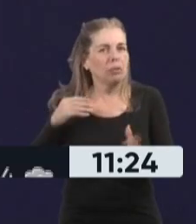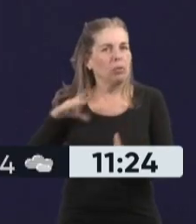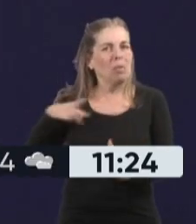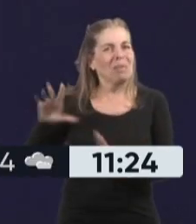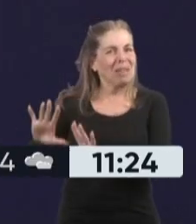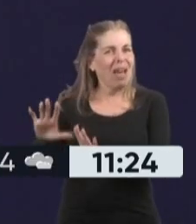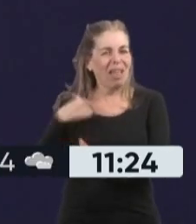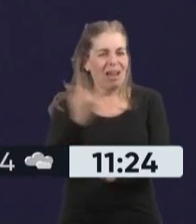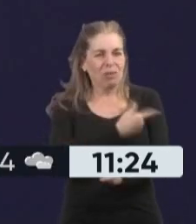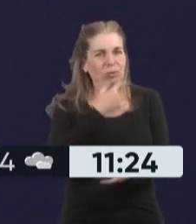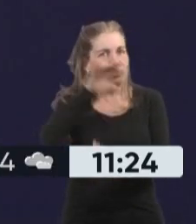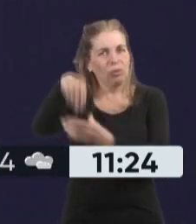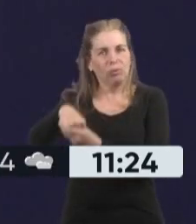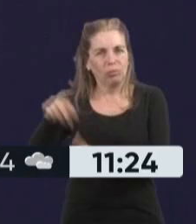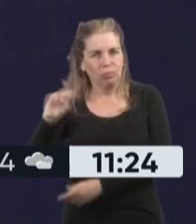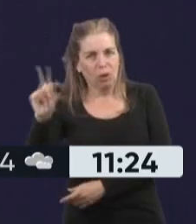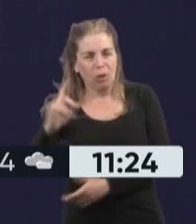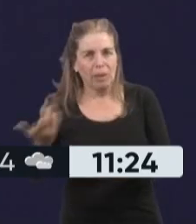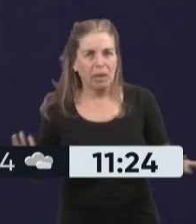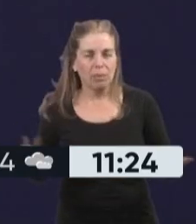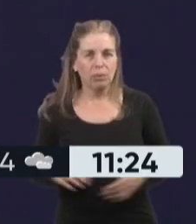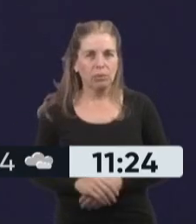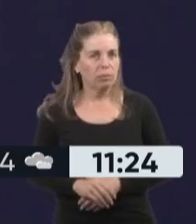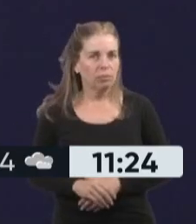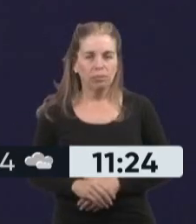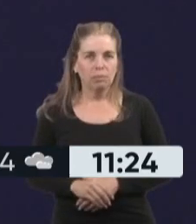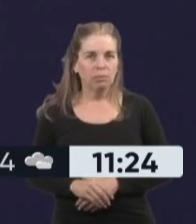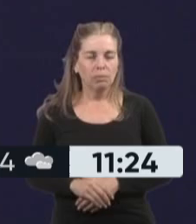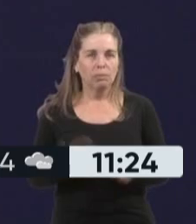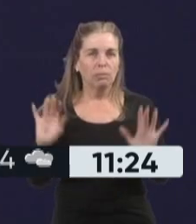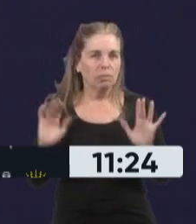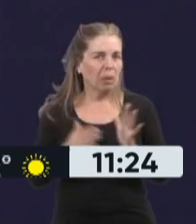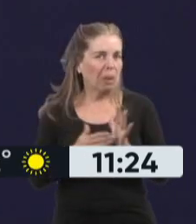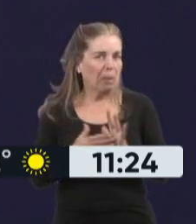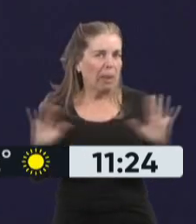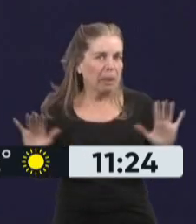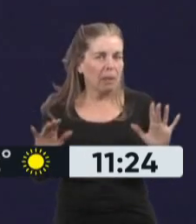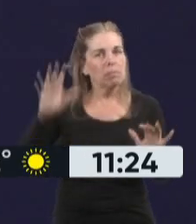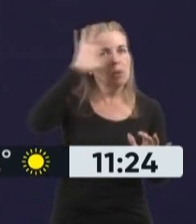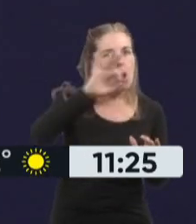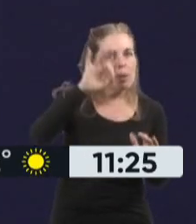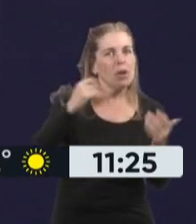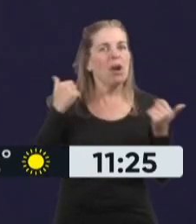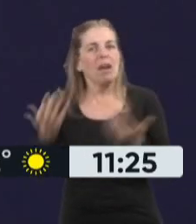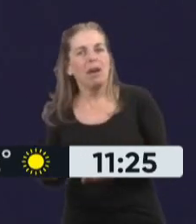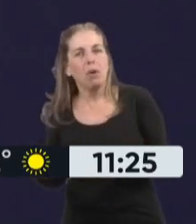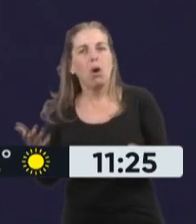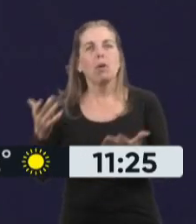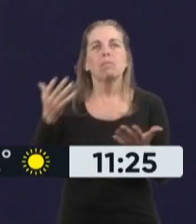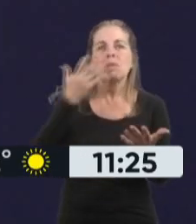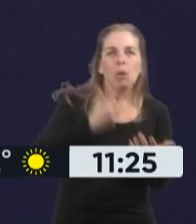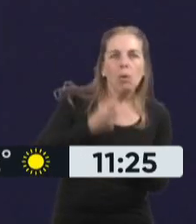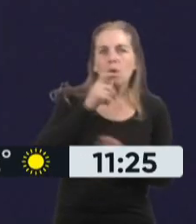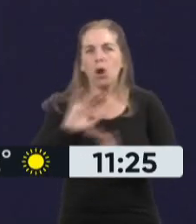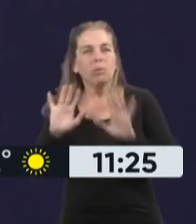nos metemos, no, la verdad es que no nos metemos. Más allá de que nos pueda parecer más o menos desafortunado lo que ha ocurrido, ¿no?